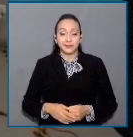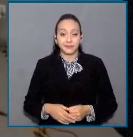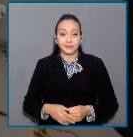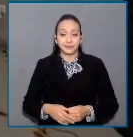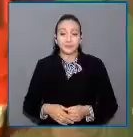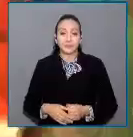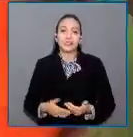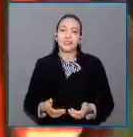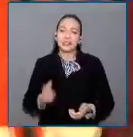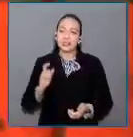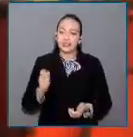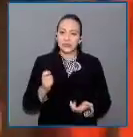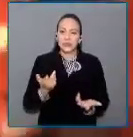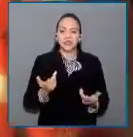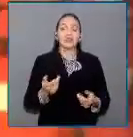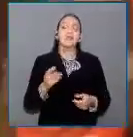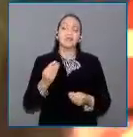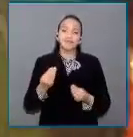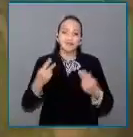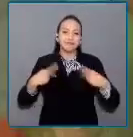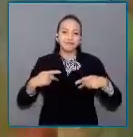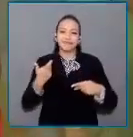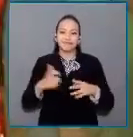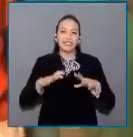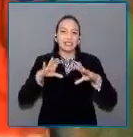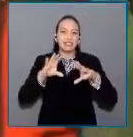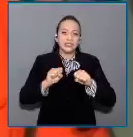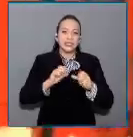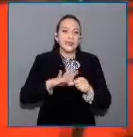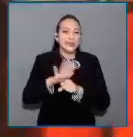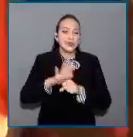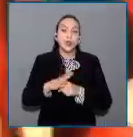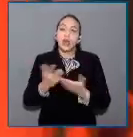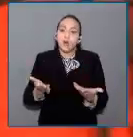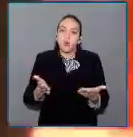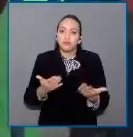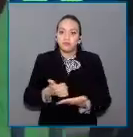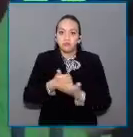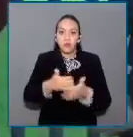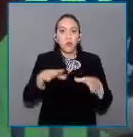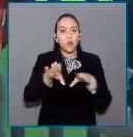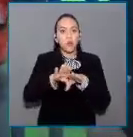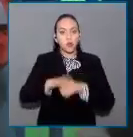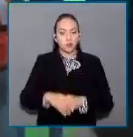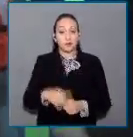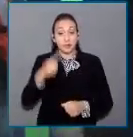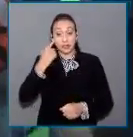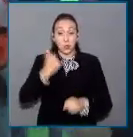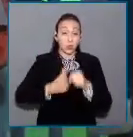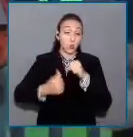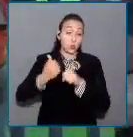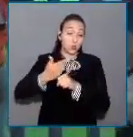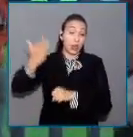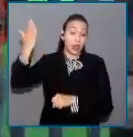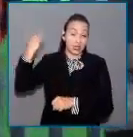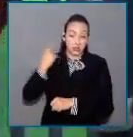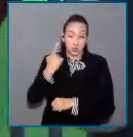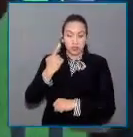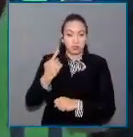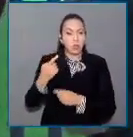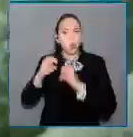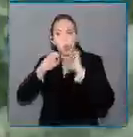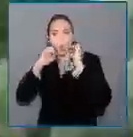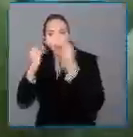canastas básicas. Para hacer frente a esta realidad, recordaron que hace más de un año, distintas organizaciones empresariales